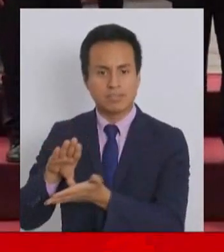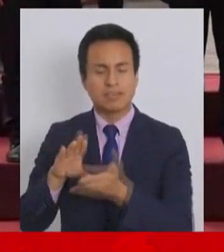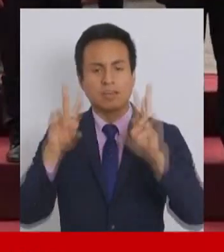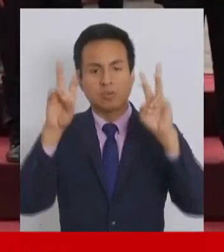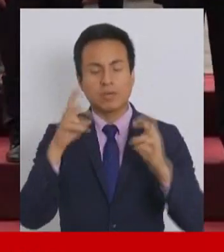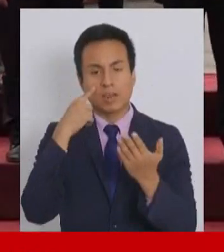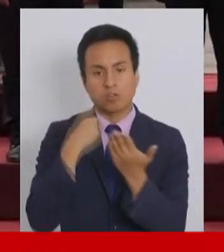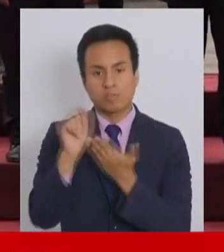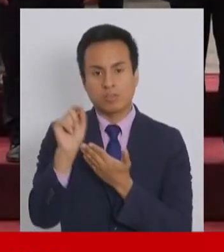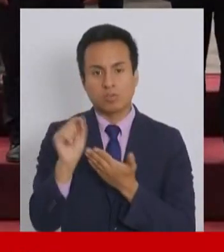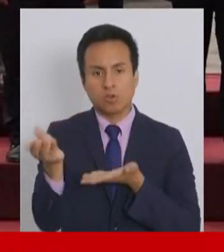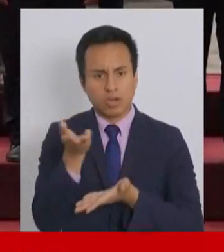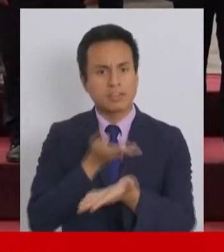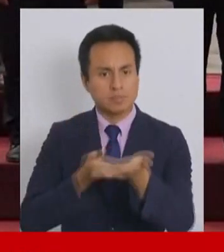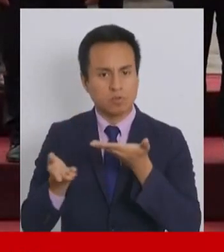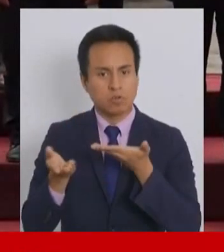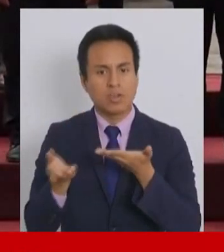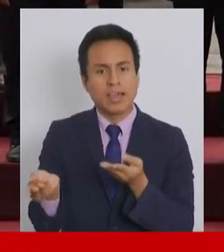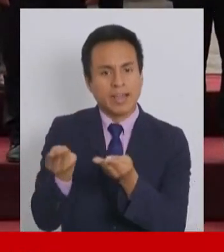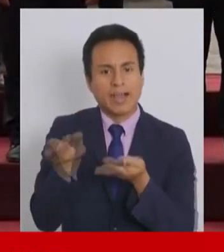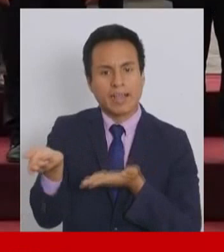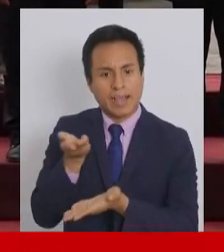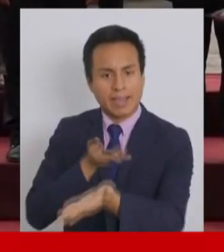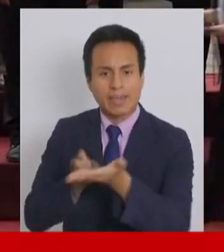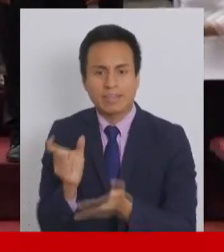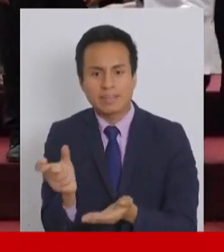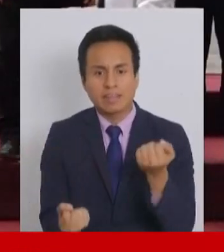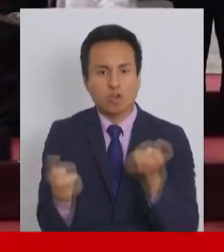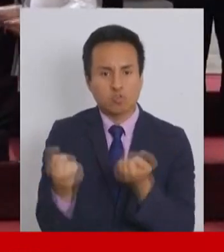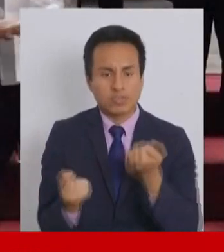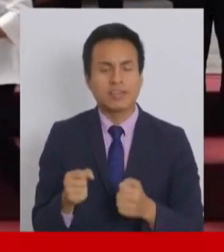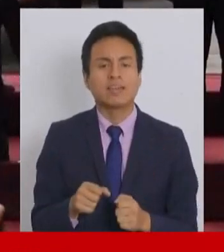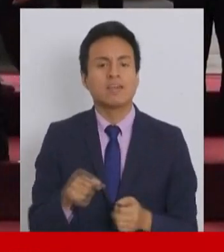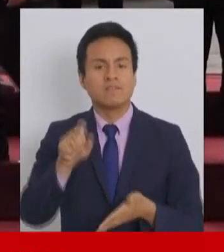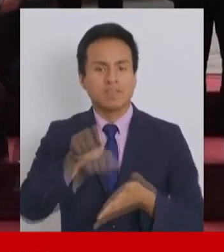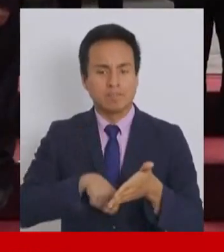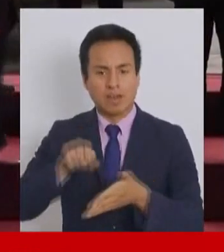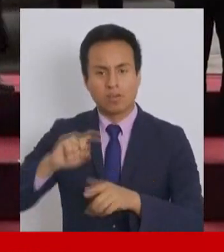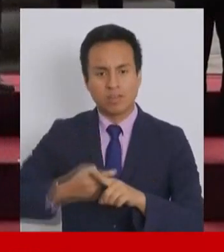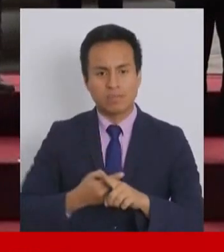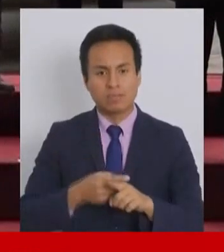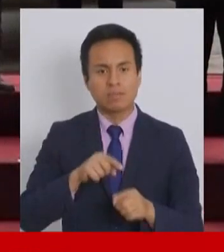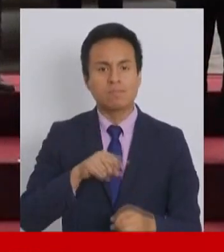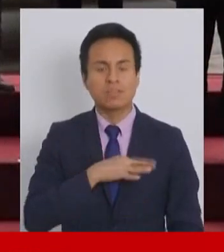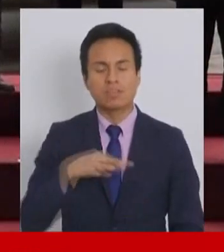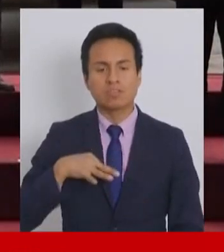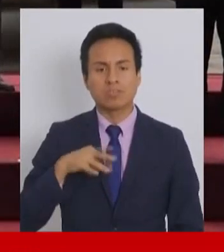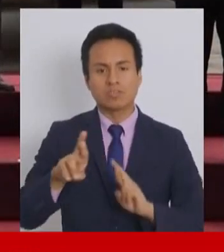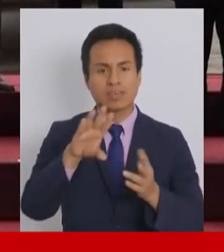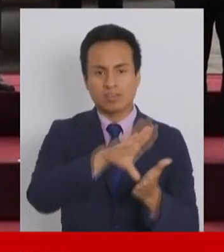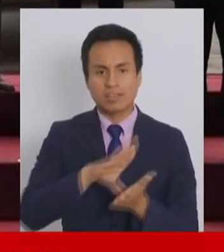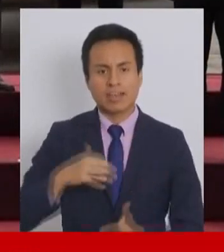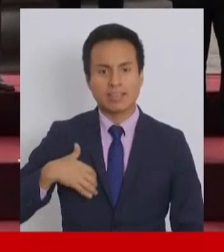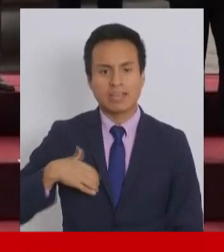sobre el reconocimiento que acompaña al presidente en esta visita oficial a Chile. Firman nuevamente el ministro de Relaciones Exteriores de Argentina,